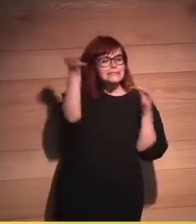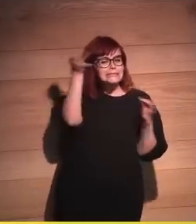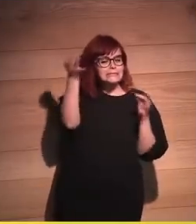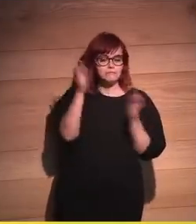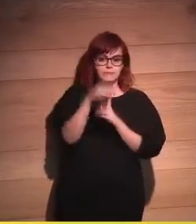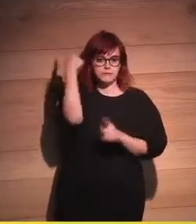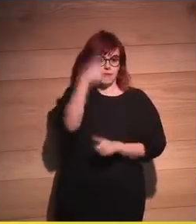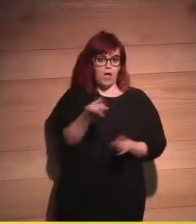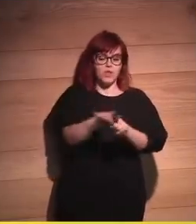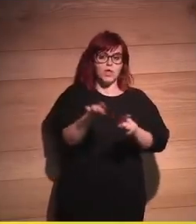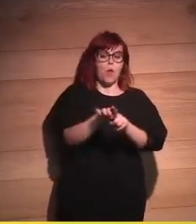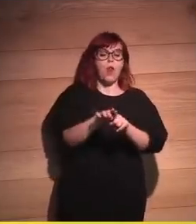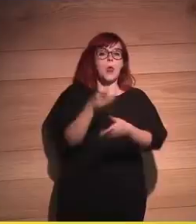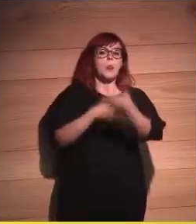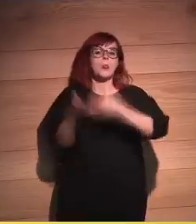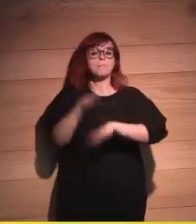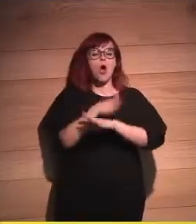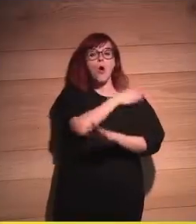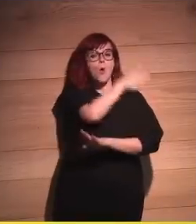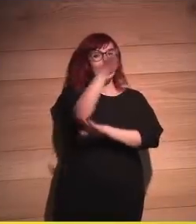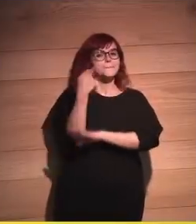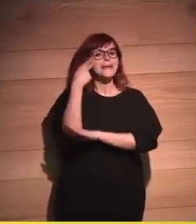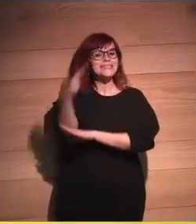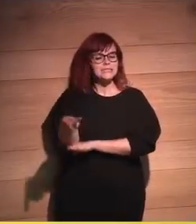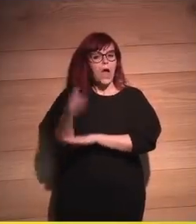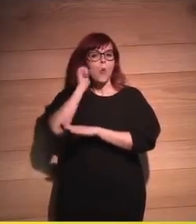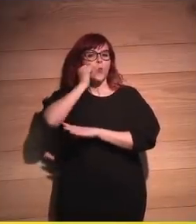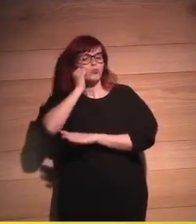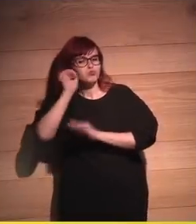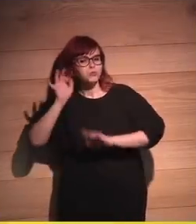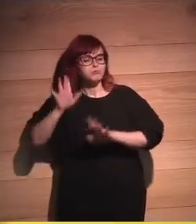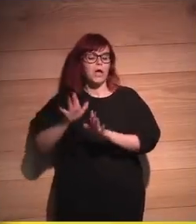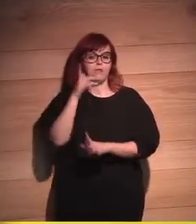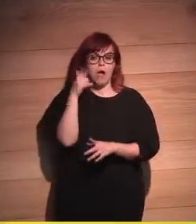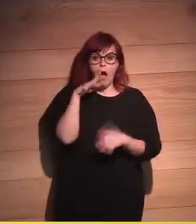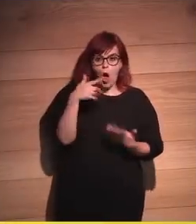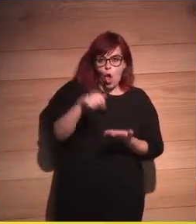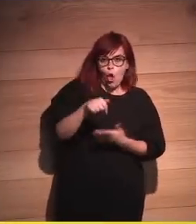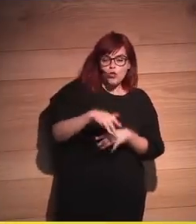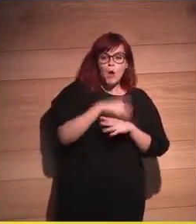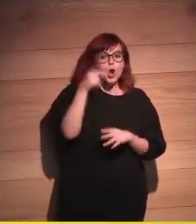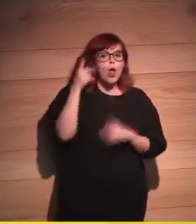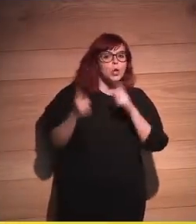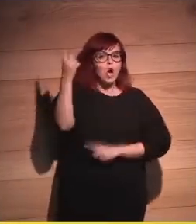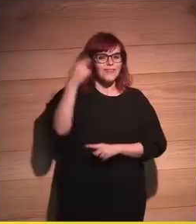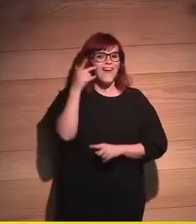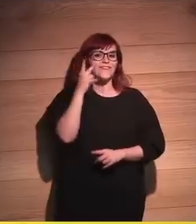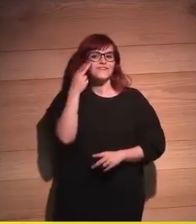había trasvase se podía visitar la Unión Soviética, pero controlado. También se puede visitar hoy Corea